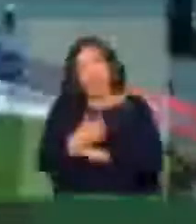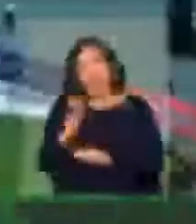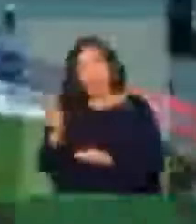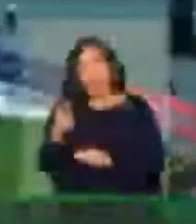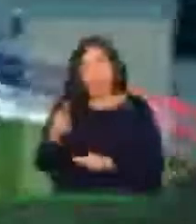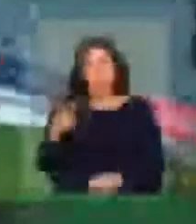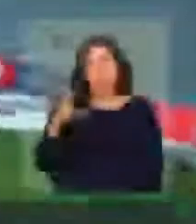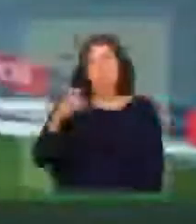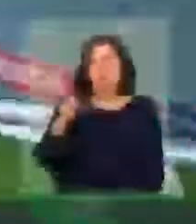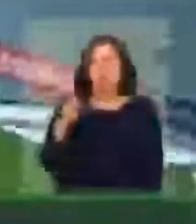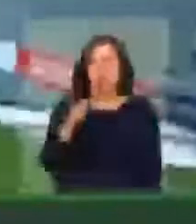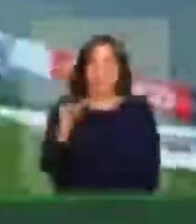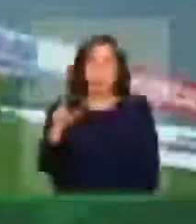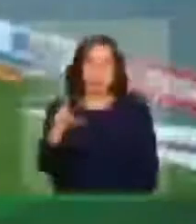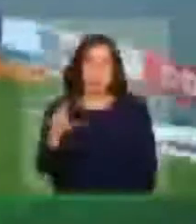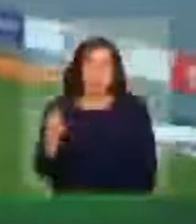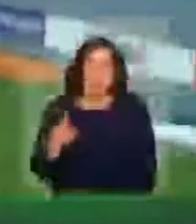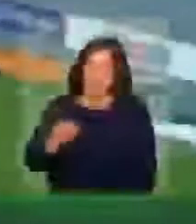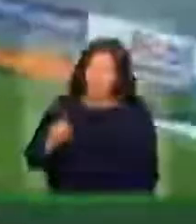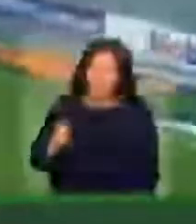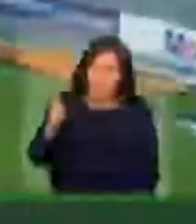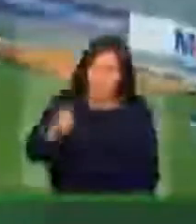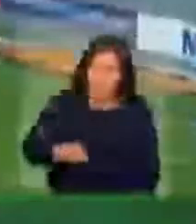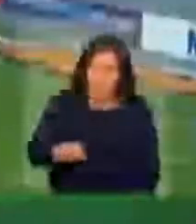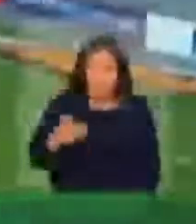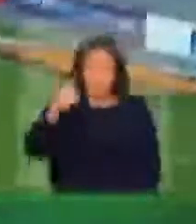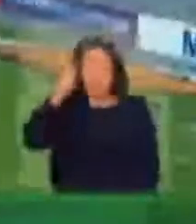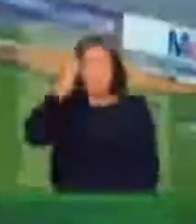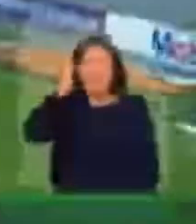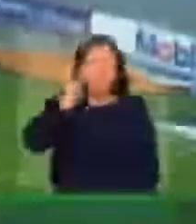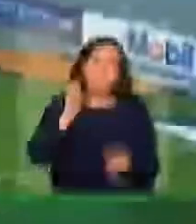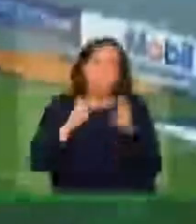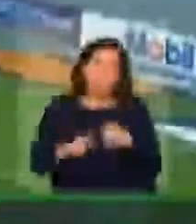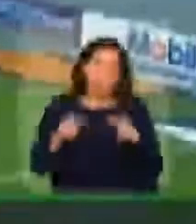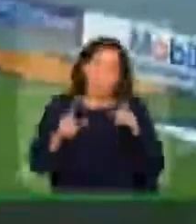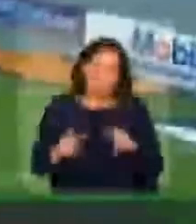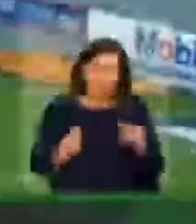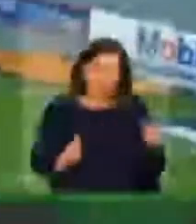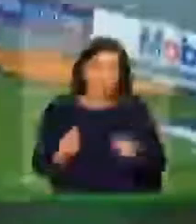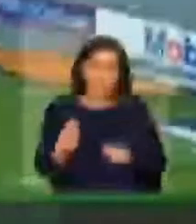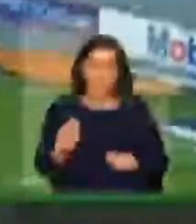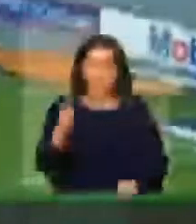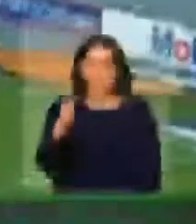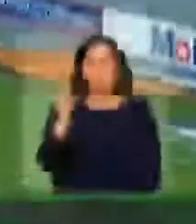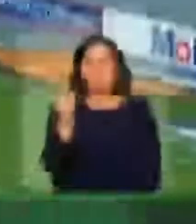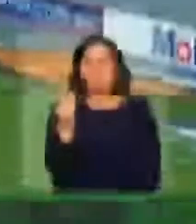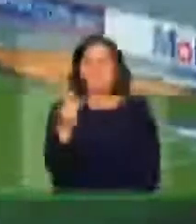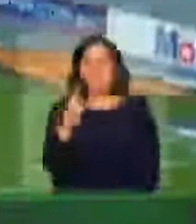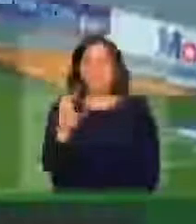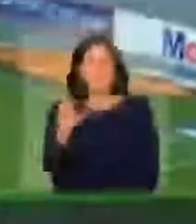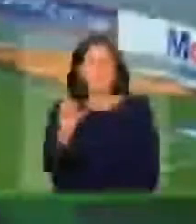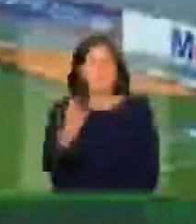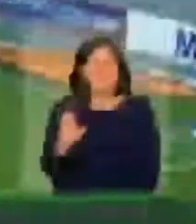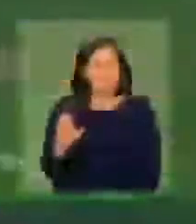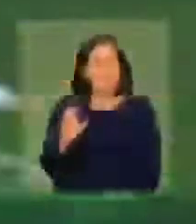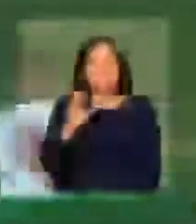muchacho Carrillo es un jugador que impone condiciones, ¿eh? Pero por suerte entró Piquerés, que